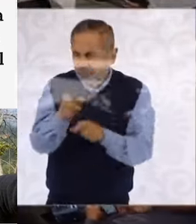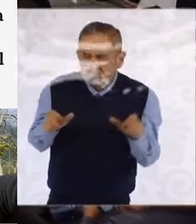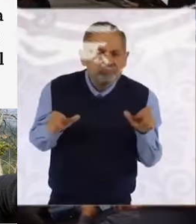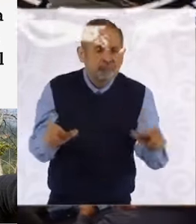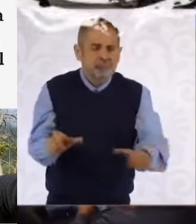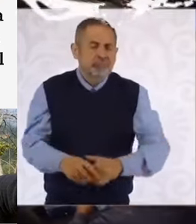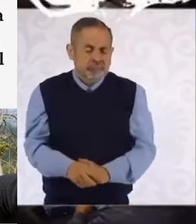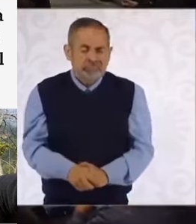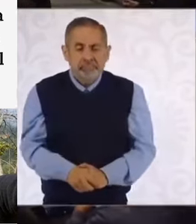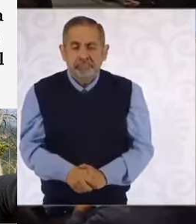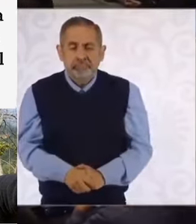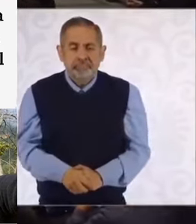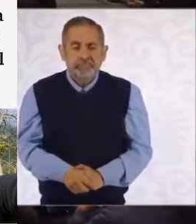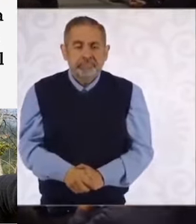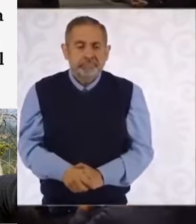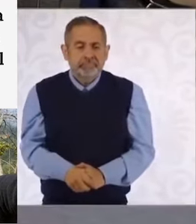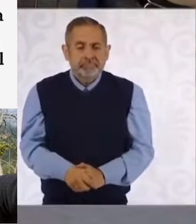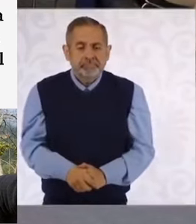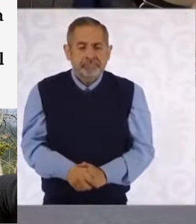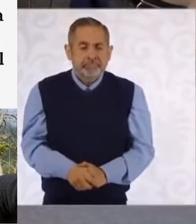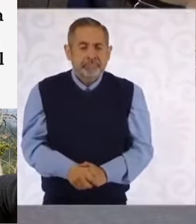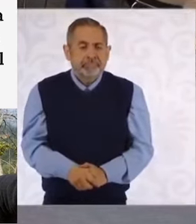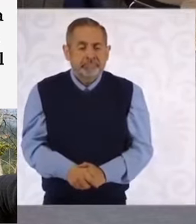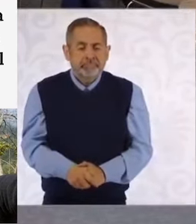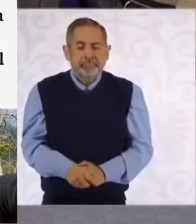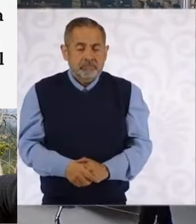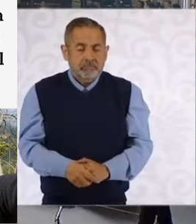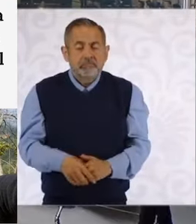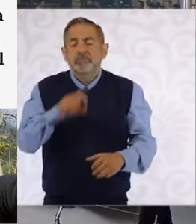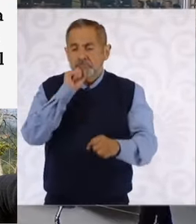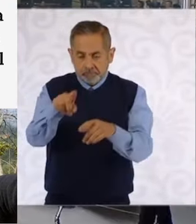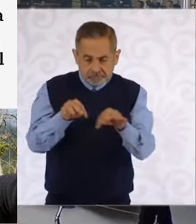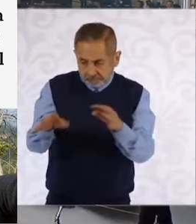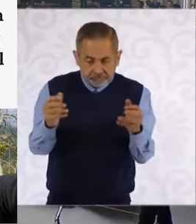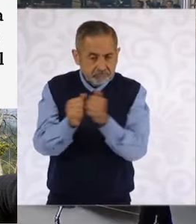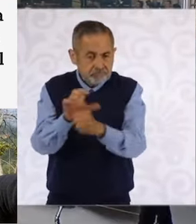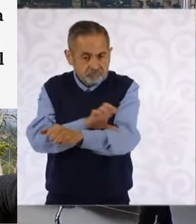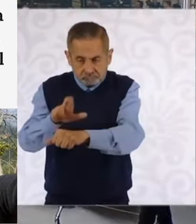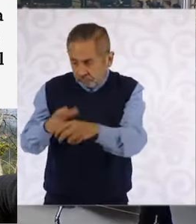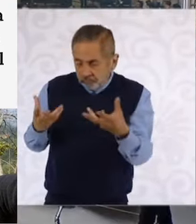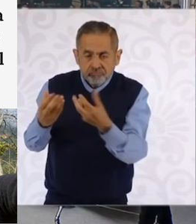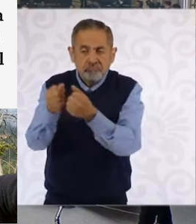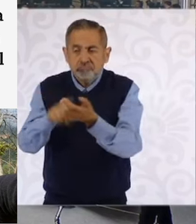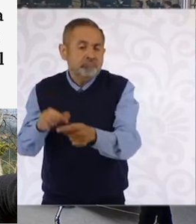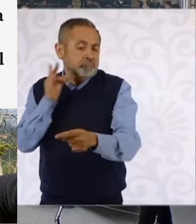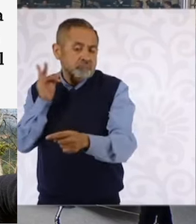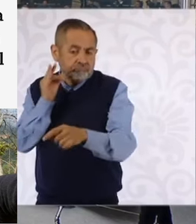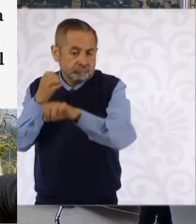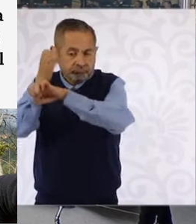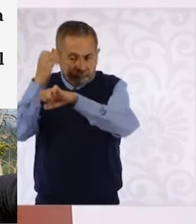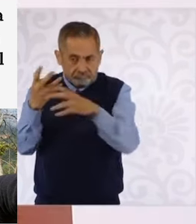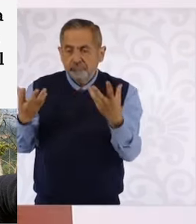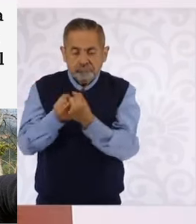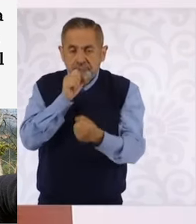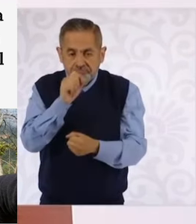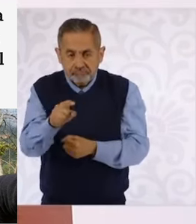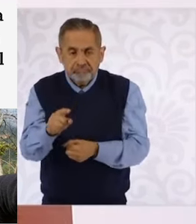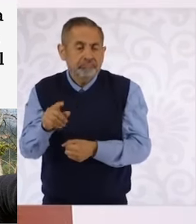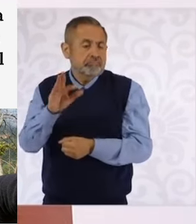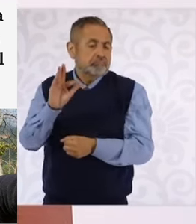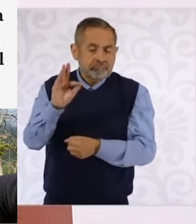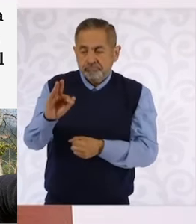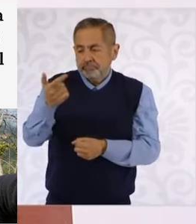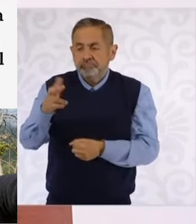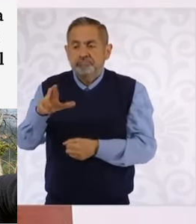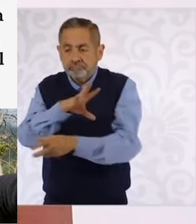sobre lasch violentos eno y deana en Guerrero trabajando en coordinación con con la fiscalía del Estado también por supuesto la fiscalía general de la